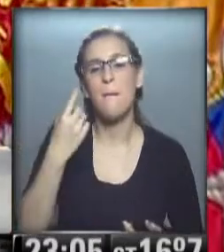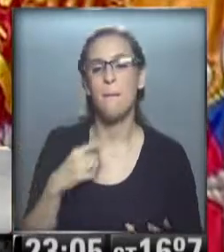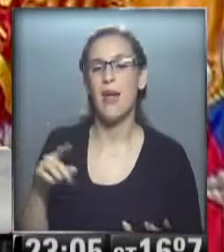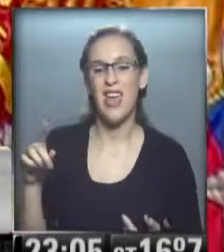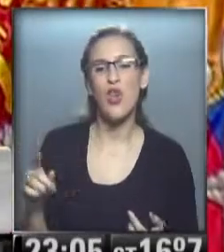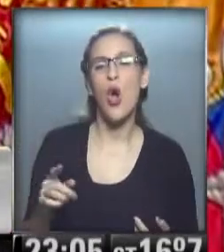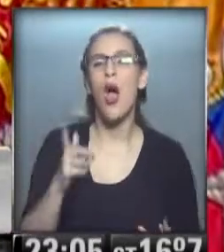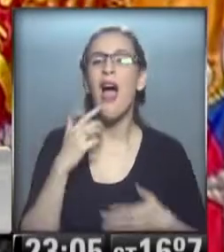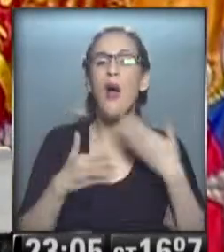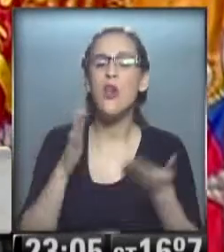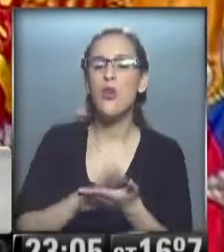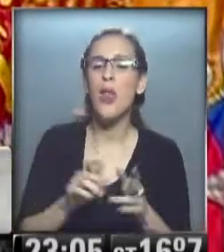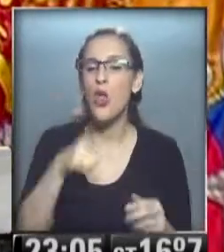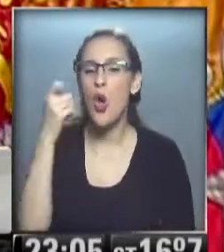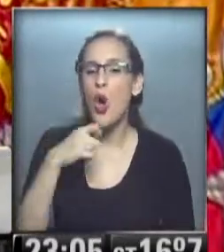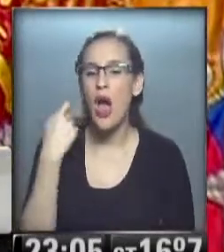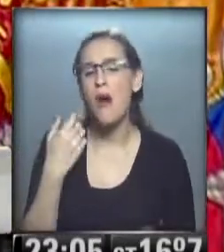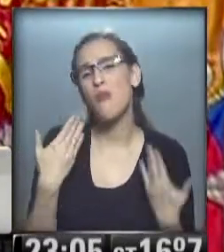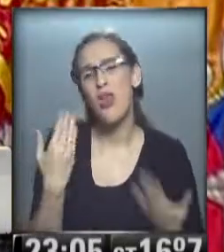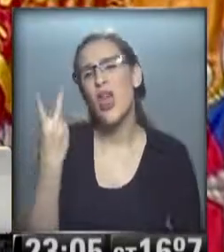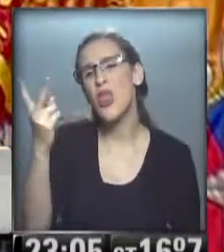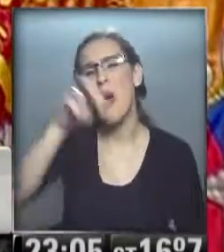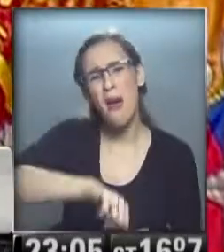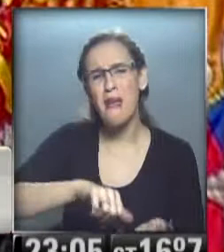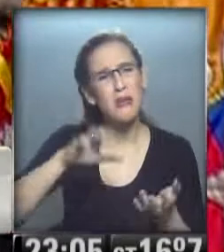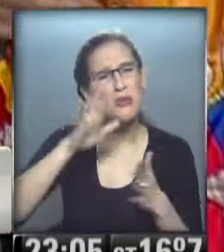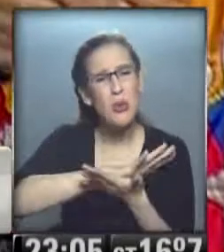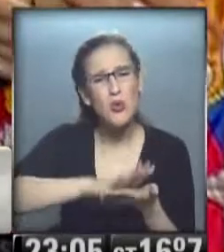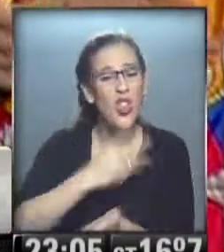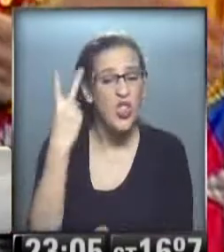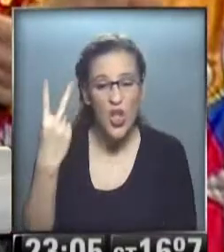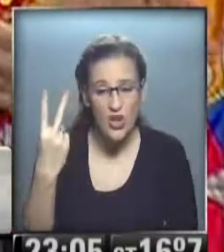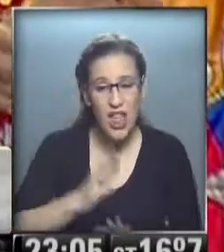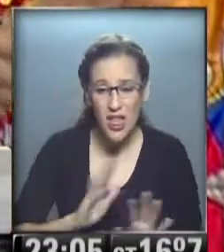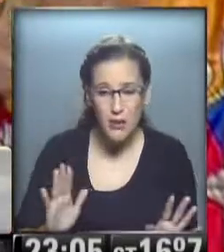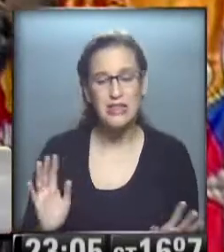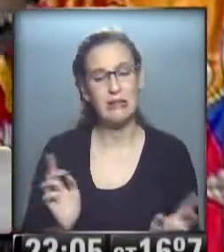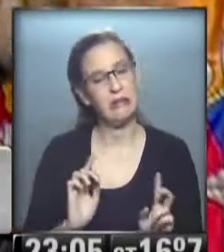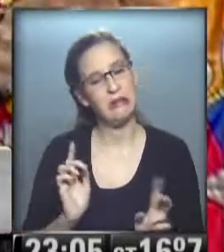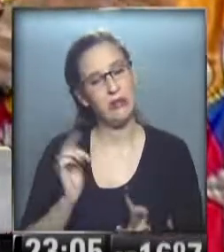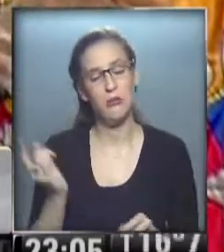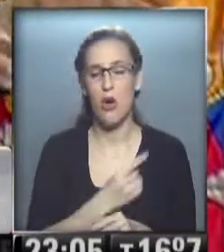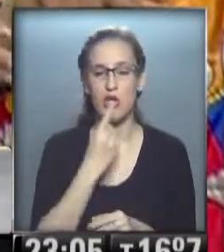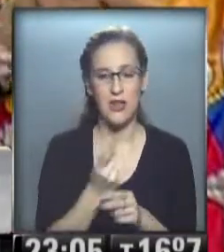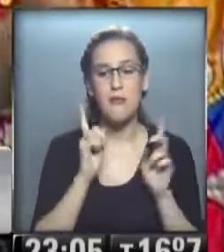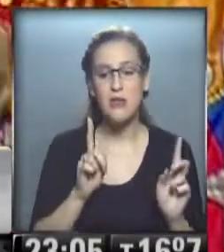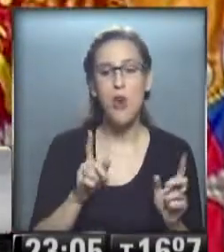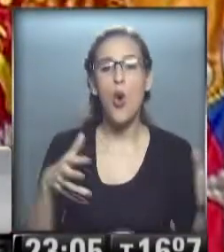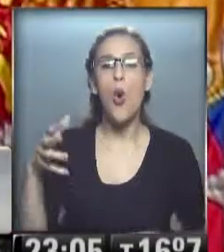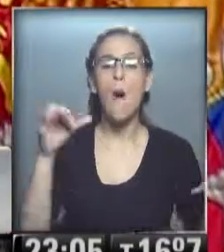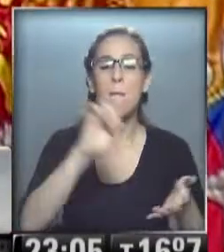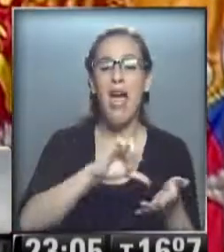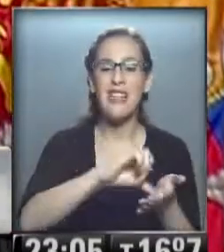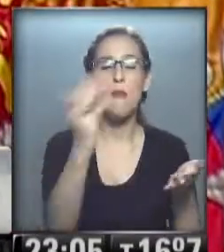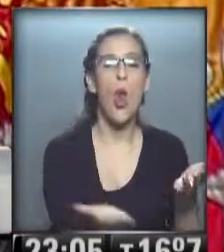circunscribir a esto, a que lo podamos resolver uno o dos países, y realmente los que la producen, los que la producen y los que